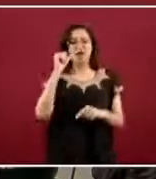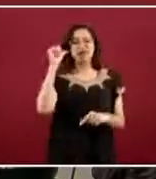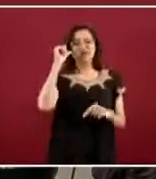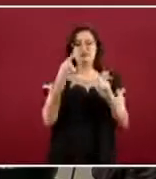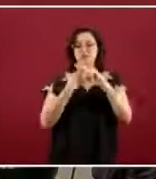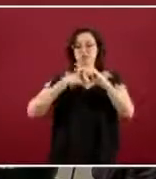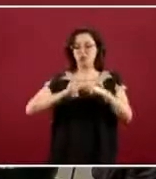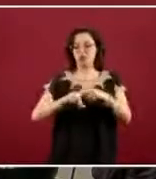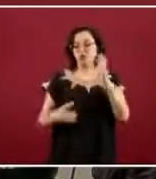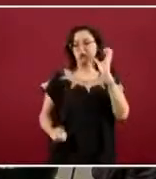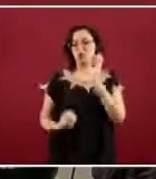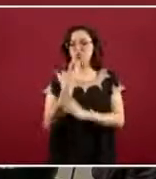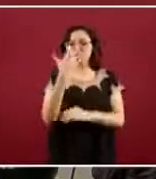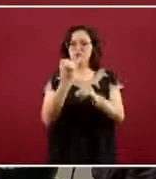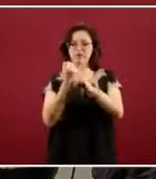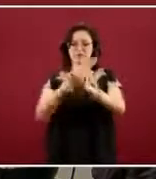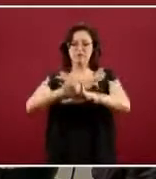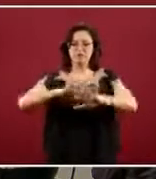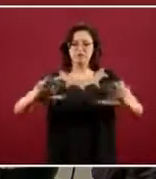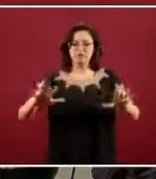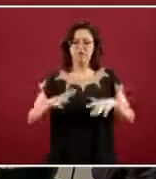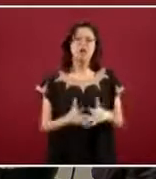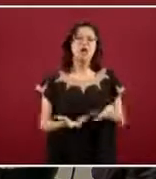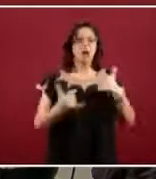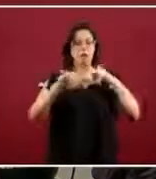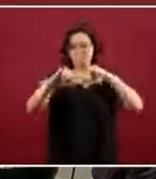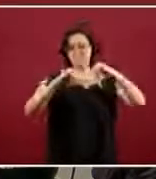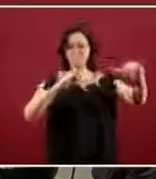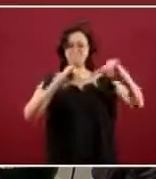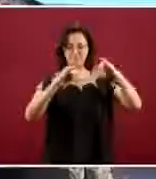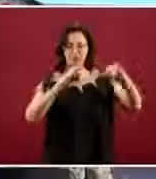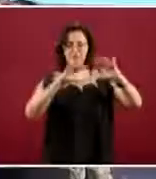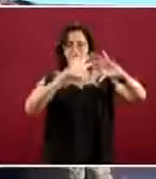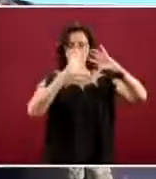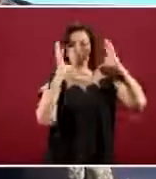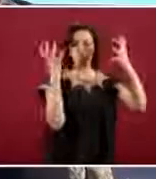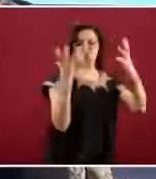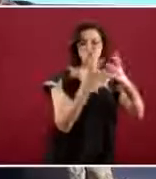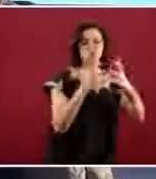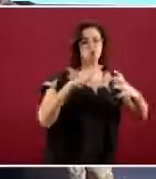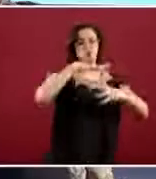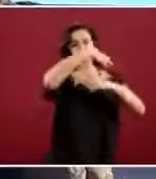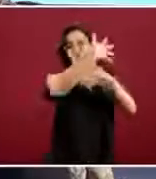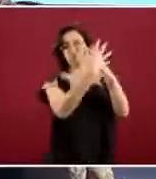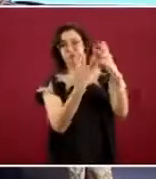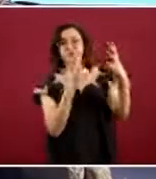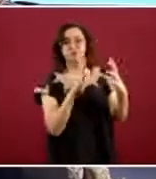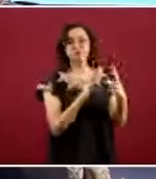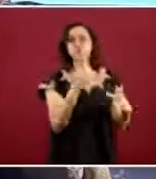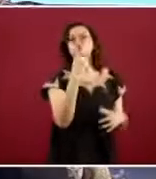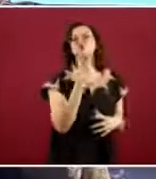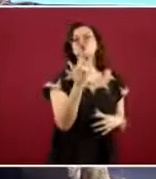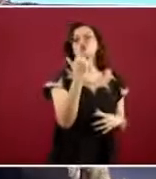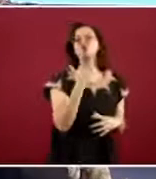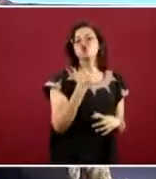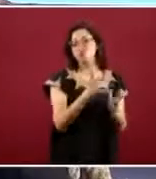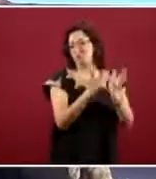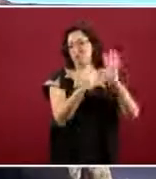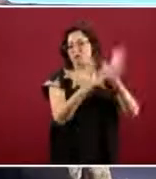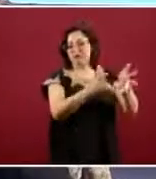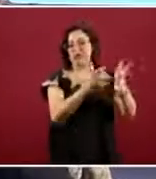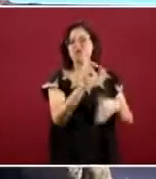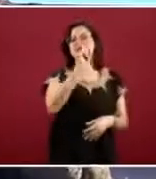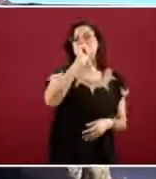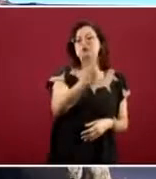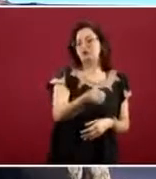ayer. Consideramos que más allá del mapa, en donde pues prácticamente ya se ven todos los países a nivel mundial pintados de color rojo, lo que